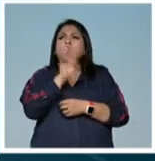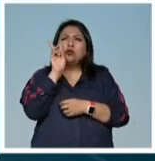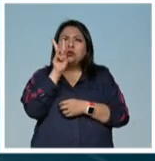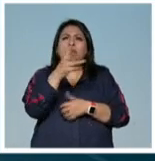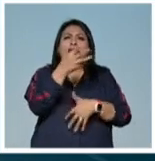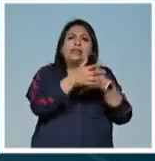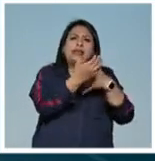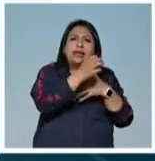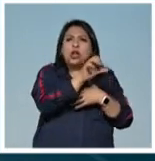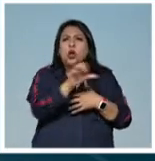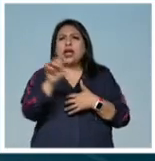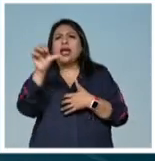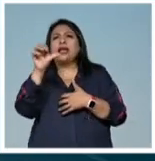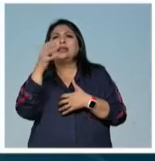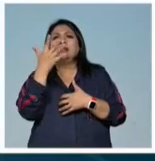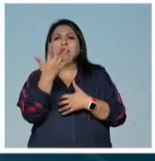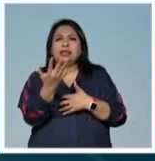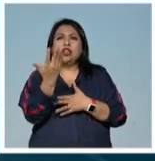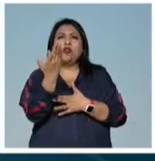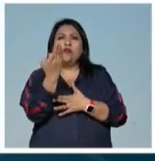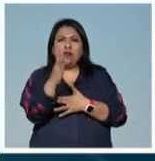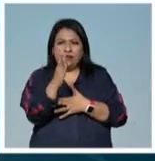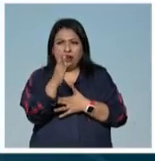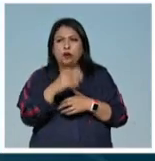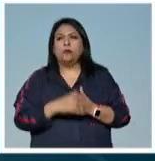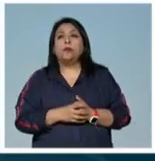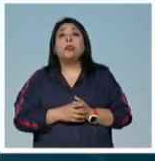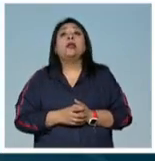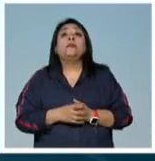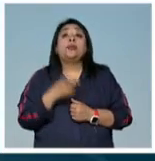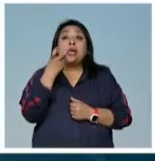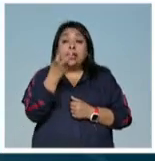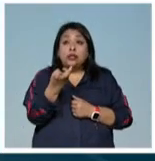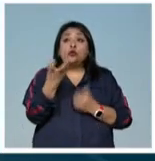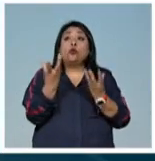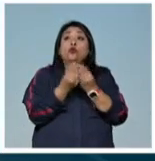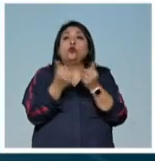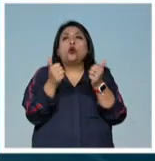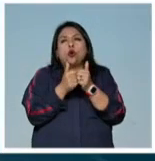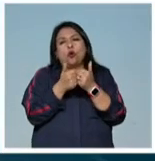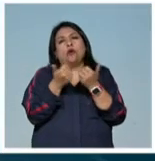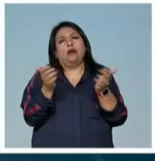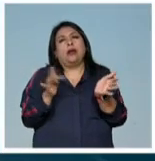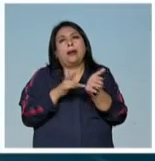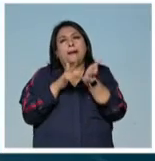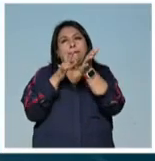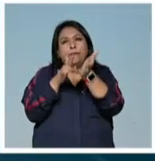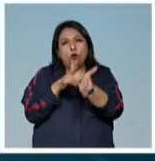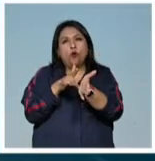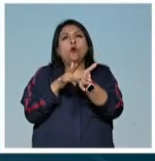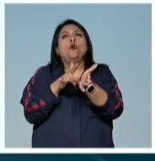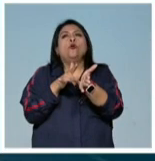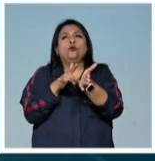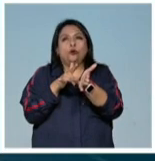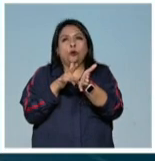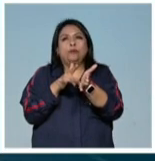del 15 de enero al 5 de febrero. Esto a través de ese estímulo que ha